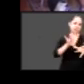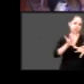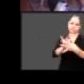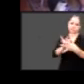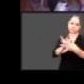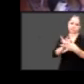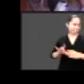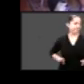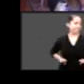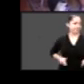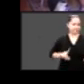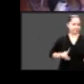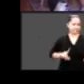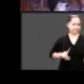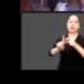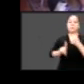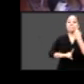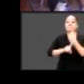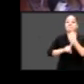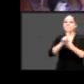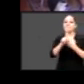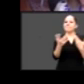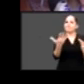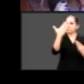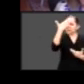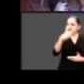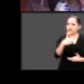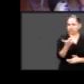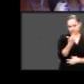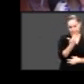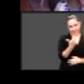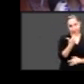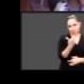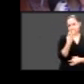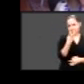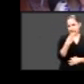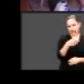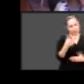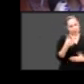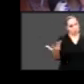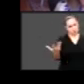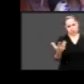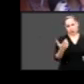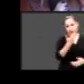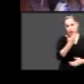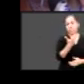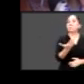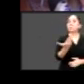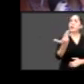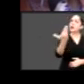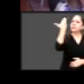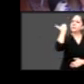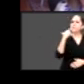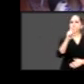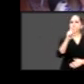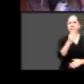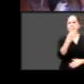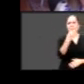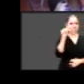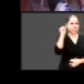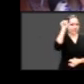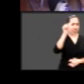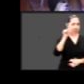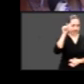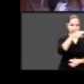los más sensibles nosotros vimos la publicación de un decreto el 23 de abril que tiene algunas indicaciones